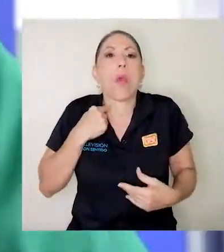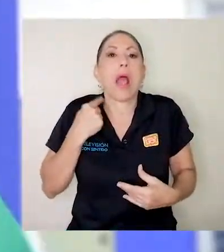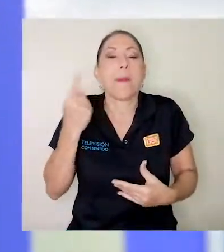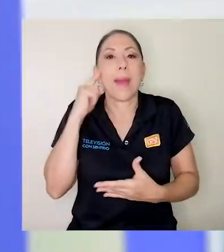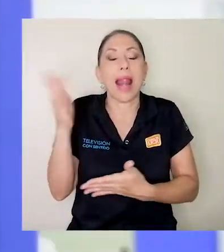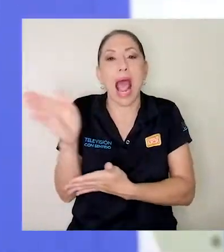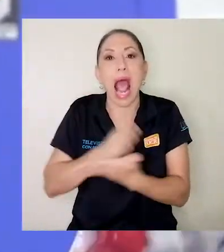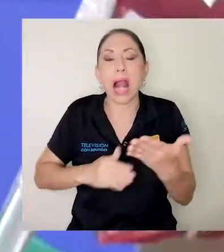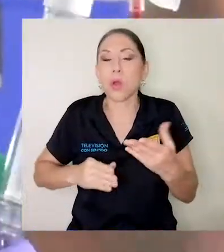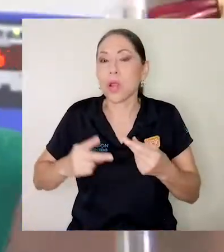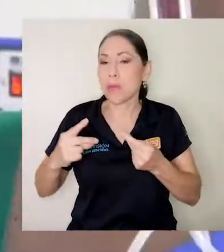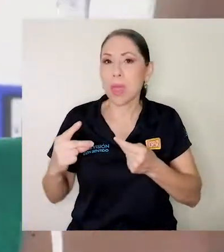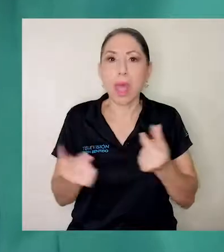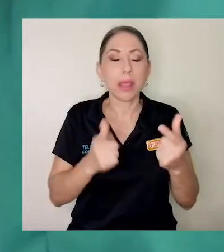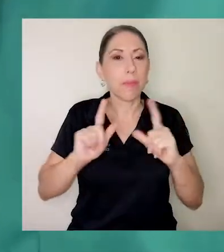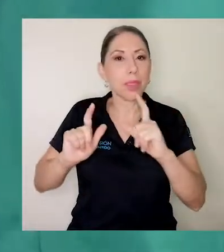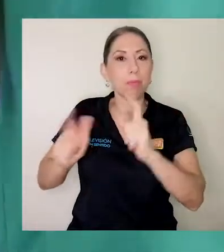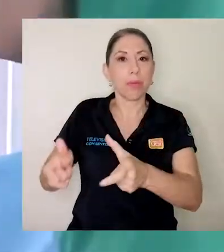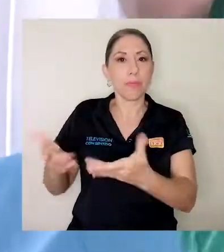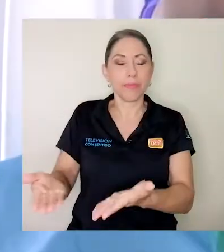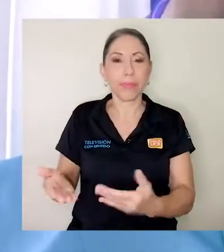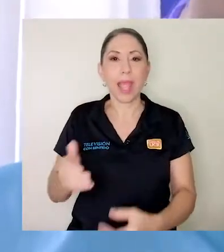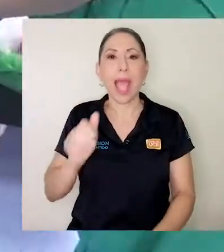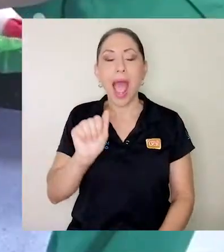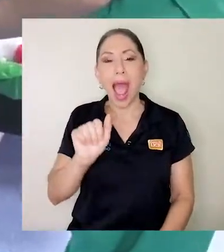que de inmediato se desecha.